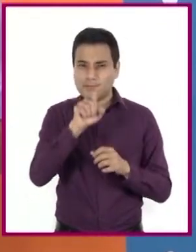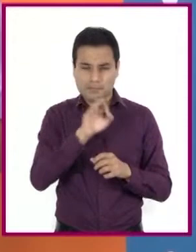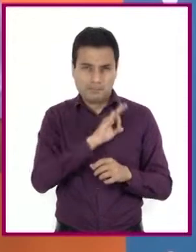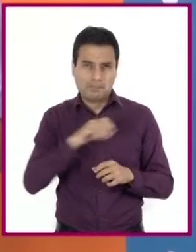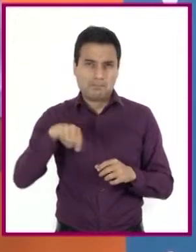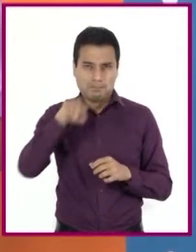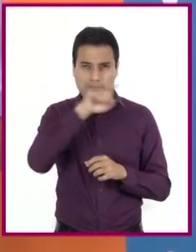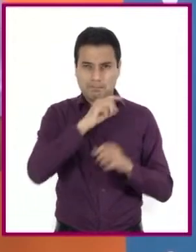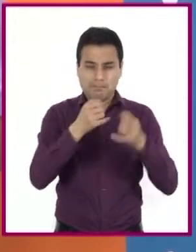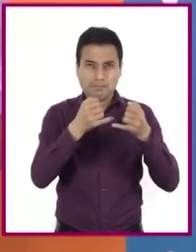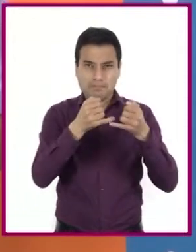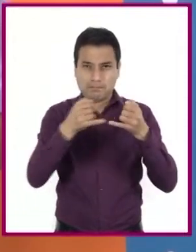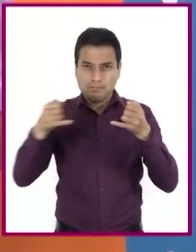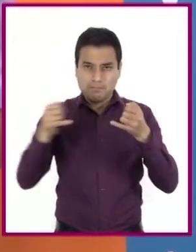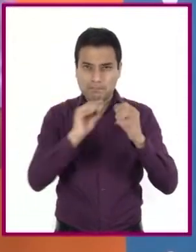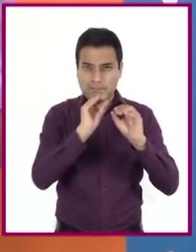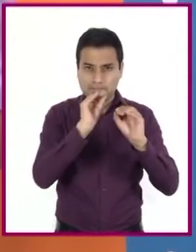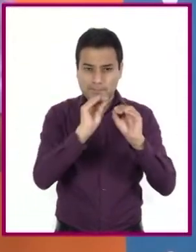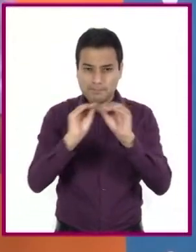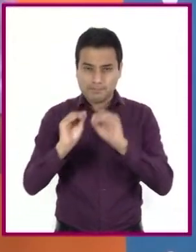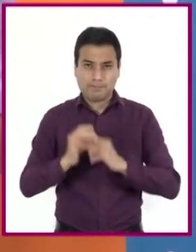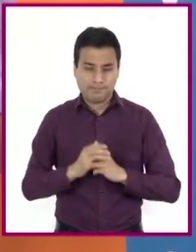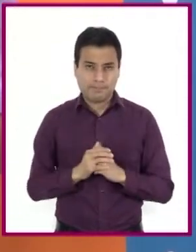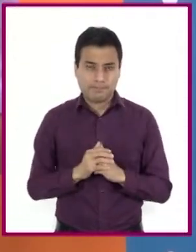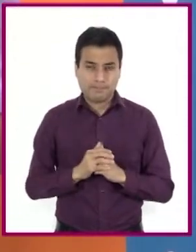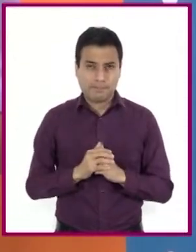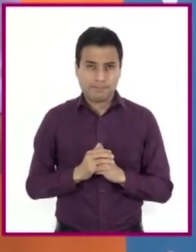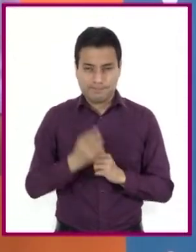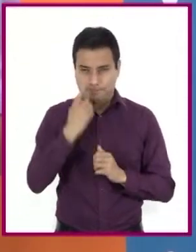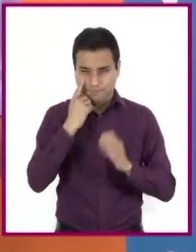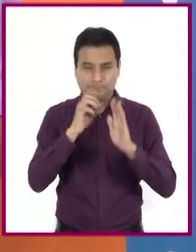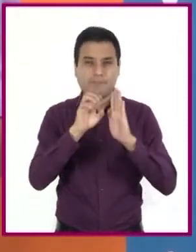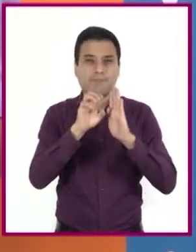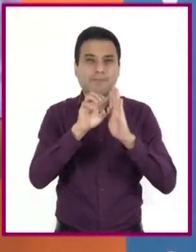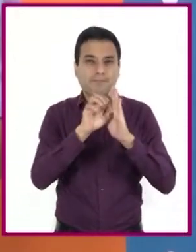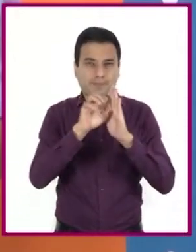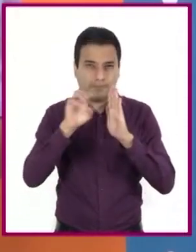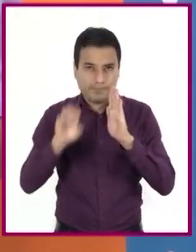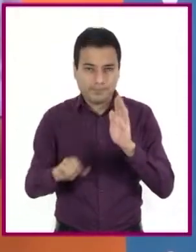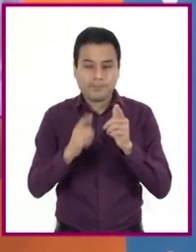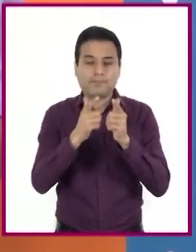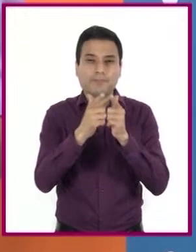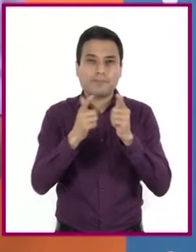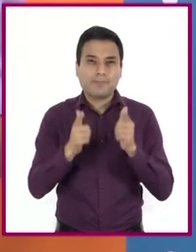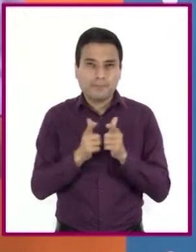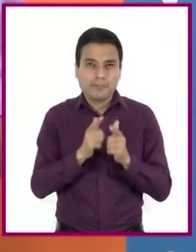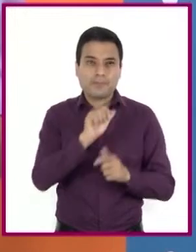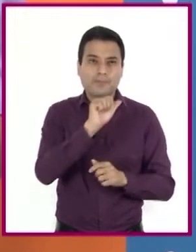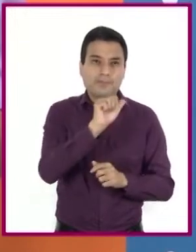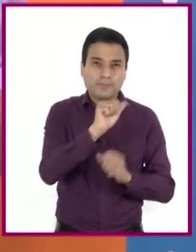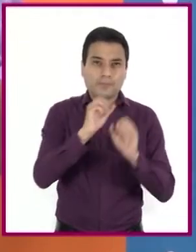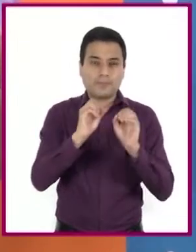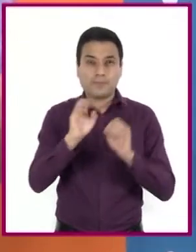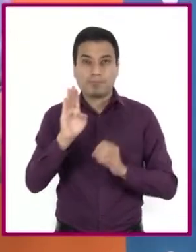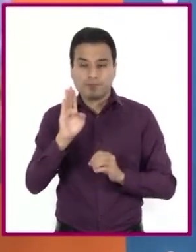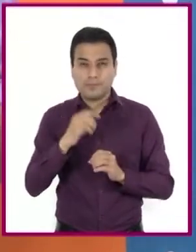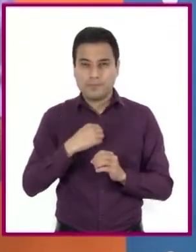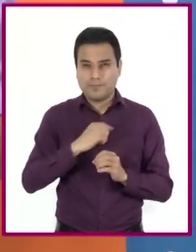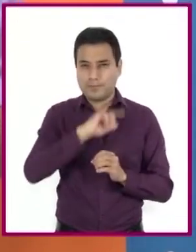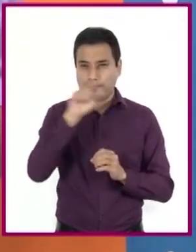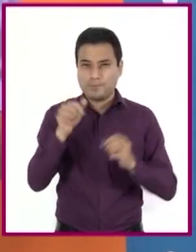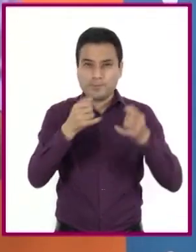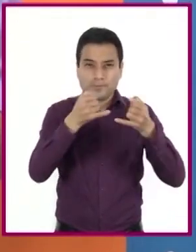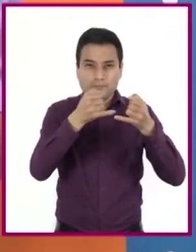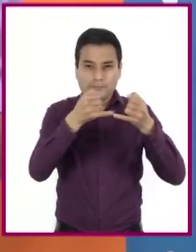observadas gráficamente. Si para cada grupo de datos construimos un intervalo sumando y